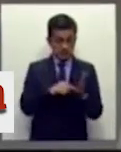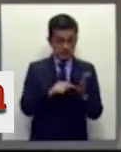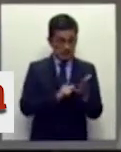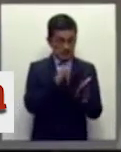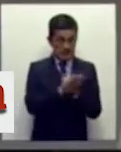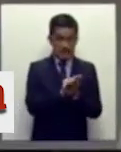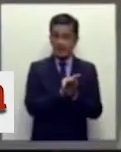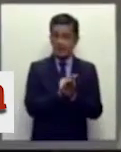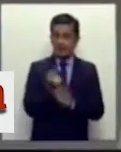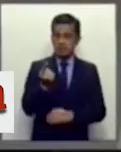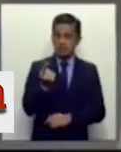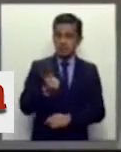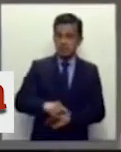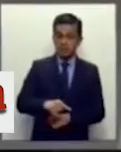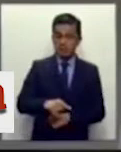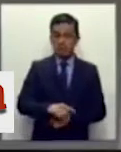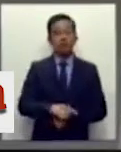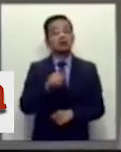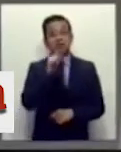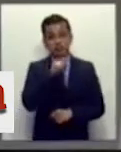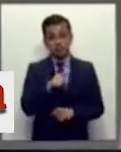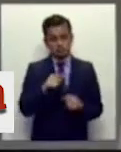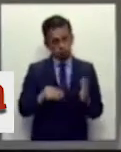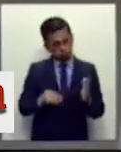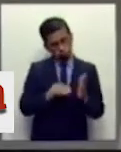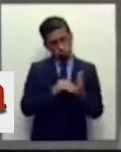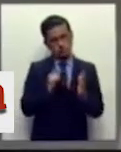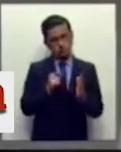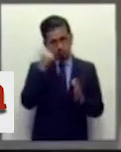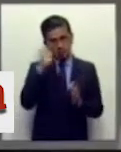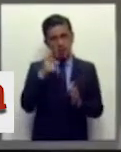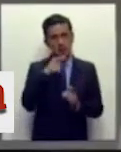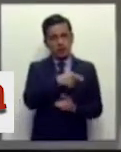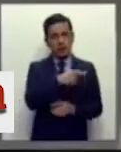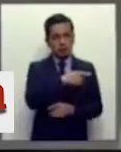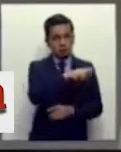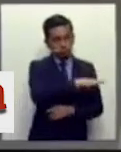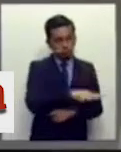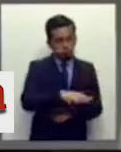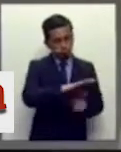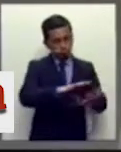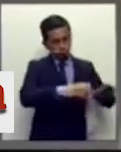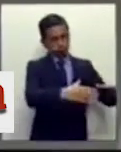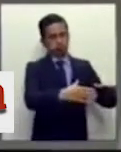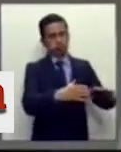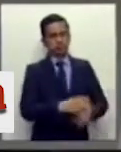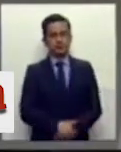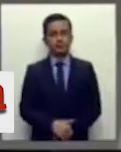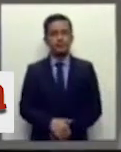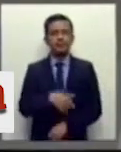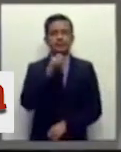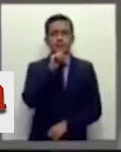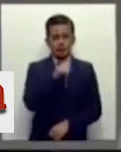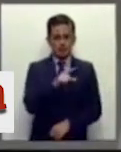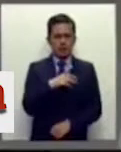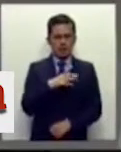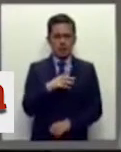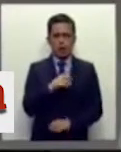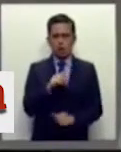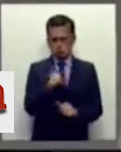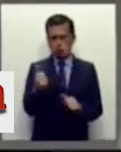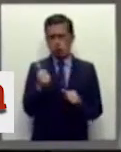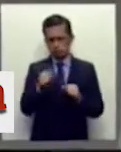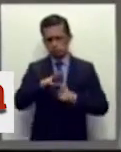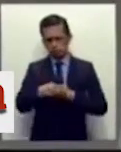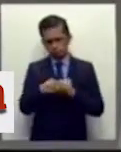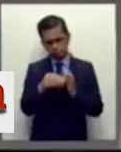ley establezca los decretos por lo que se constituyan dichas áreas, así como las demás previsiones